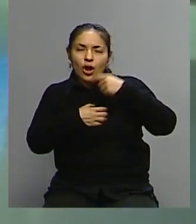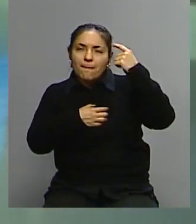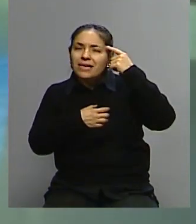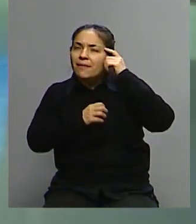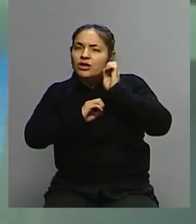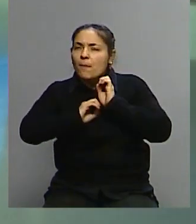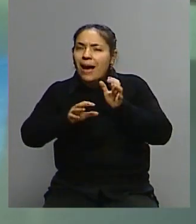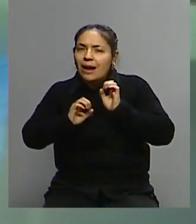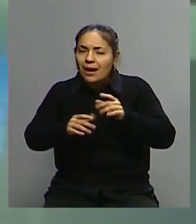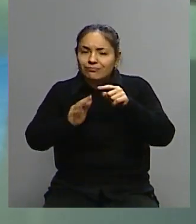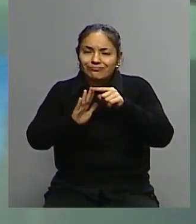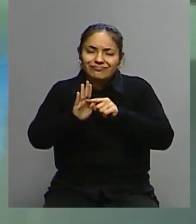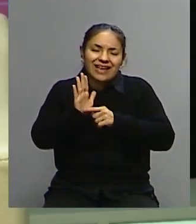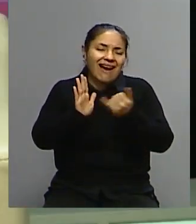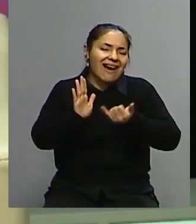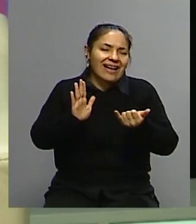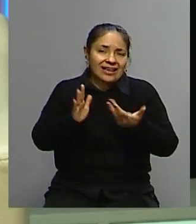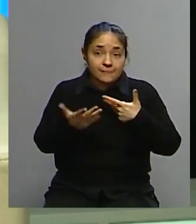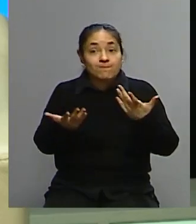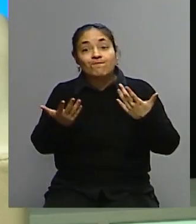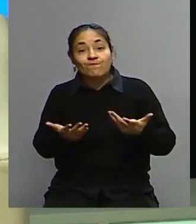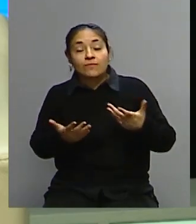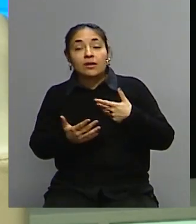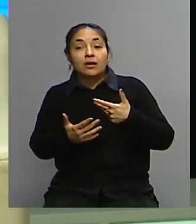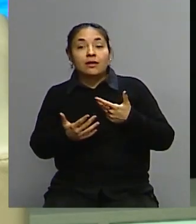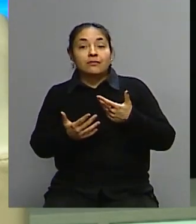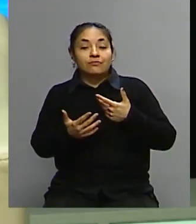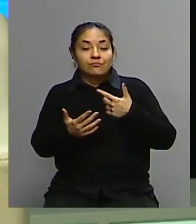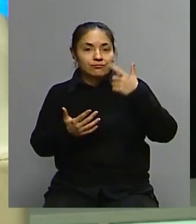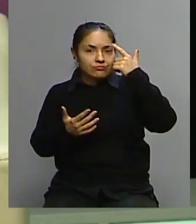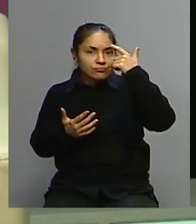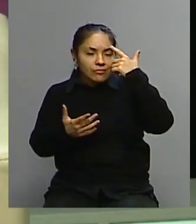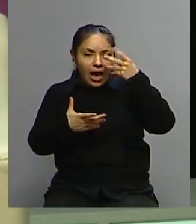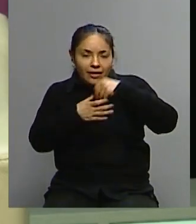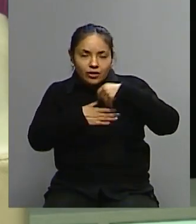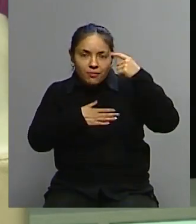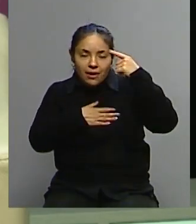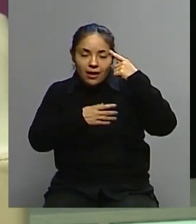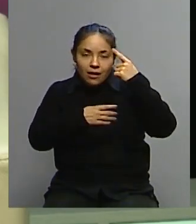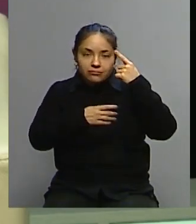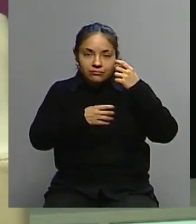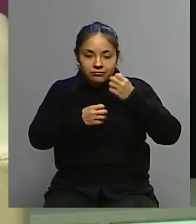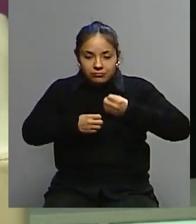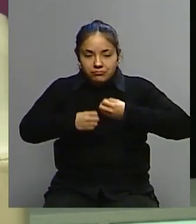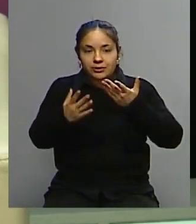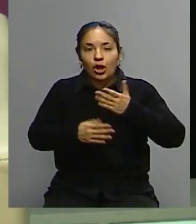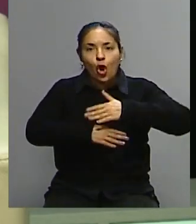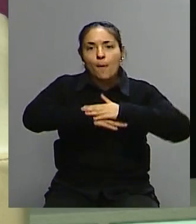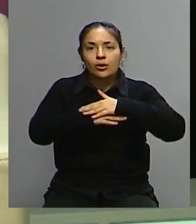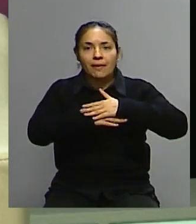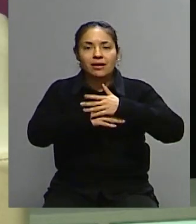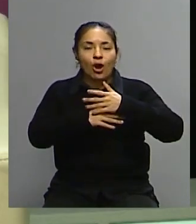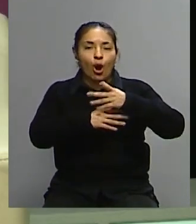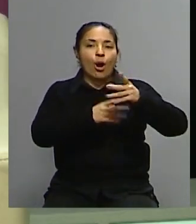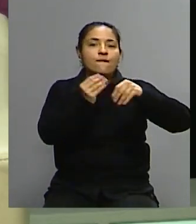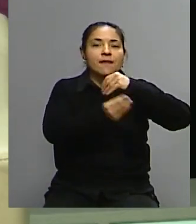¿Sí? Entonces eso inevitablemente se traslada en la conducta que tenemos cada uno de nosotros, quizás con un familiar, con un madre, un padre,